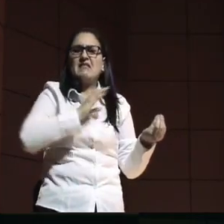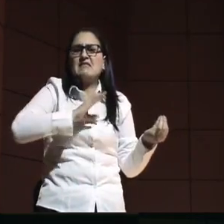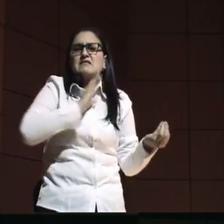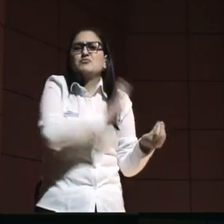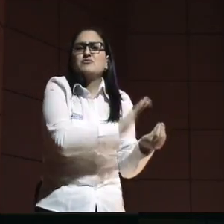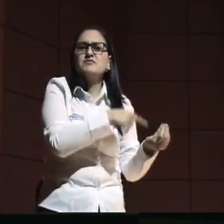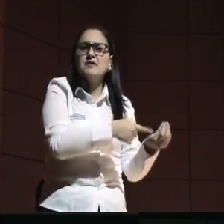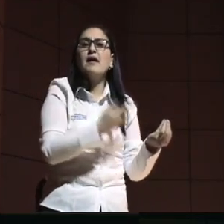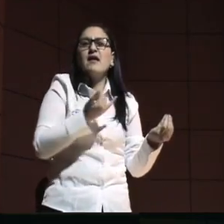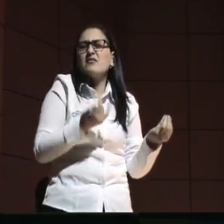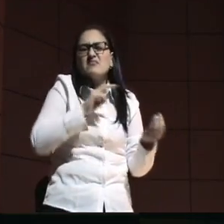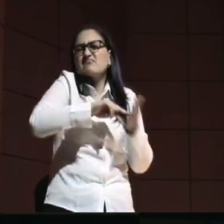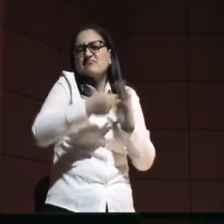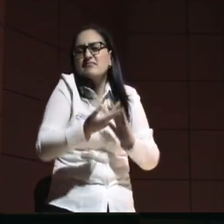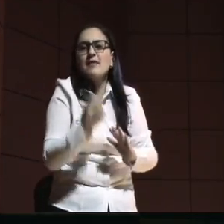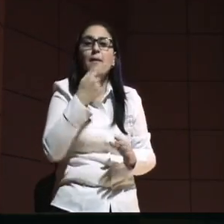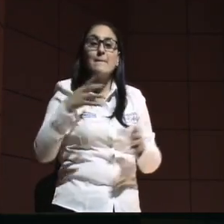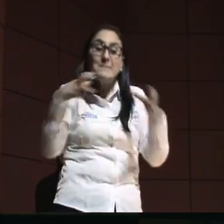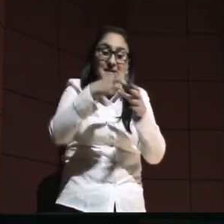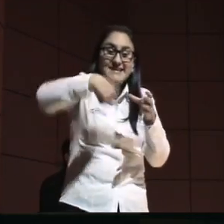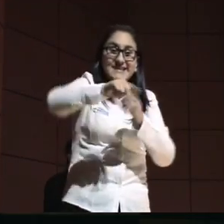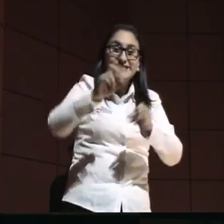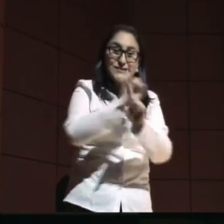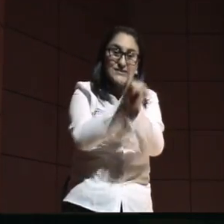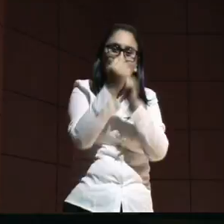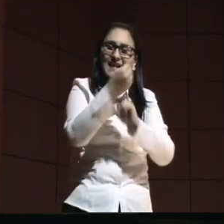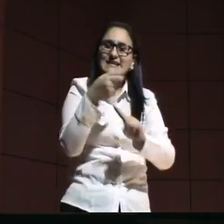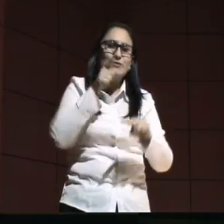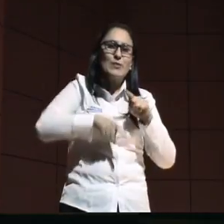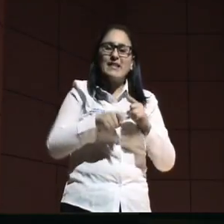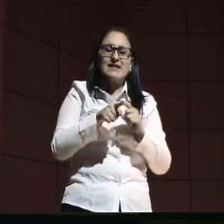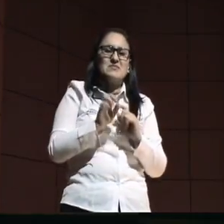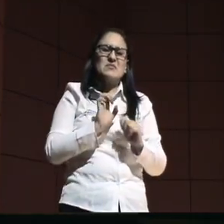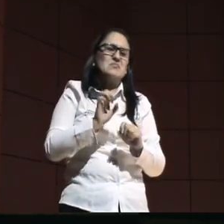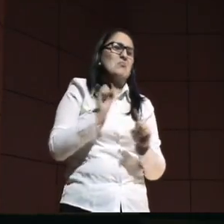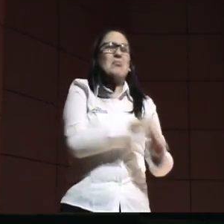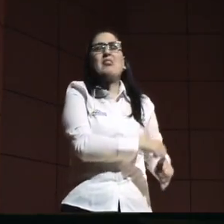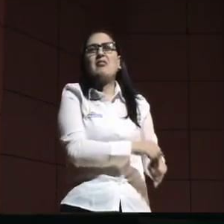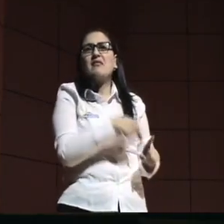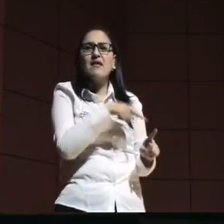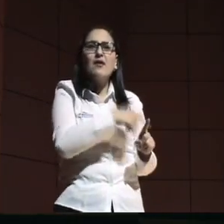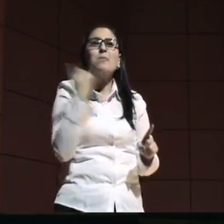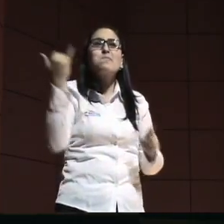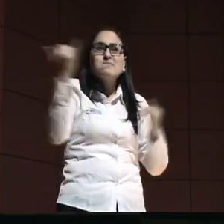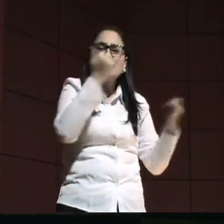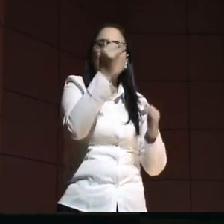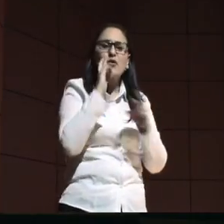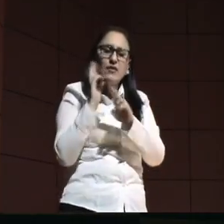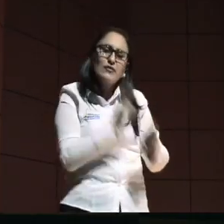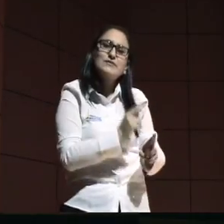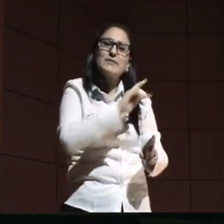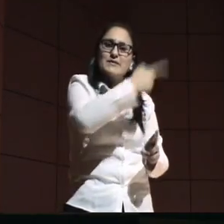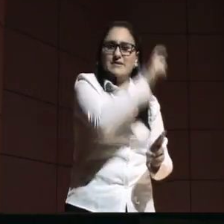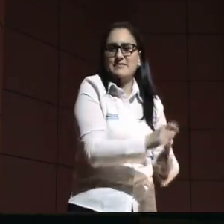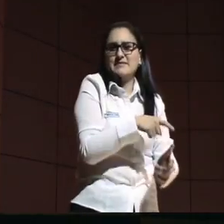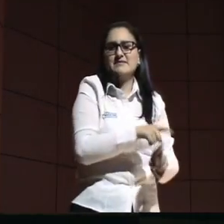modo, por parte de la sociedad es inevitable la indiferencia existente frente al reconocimiento del